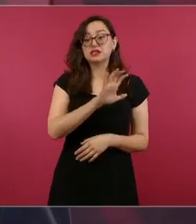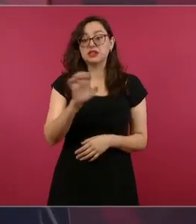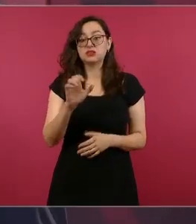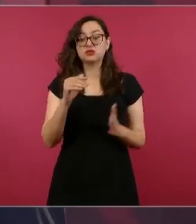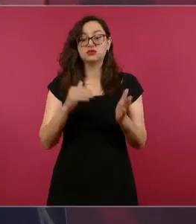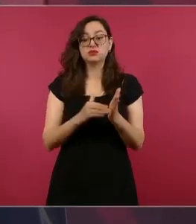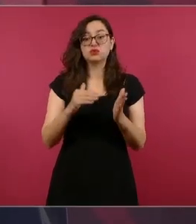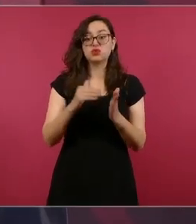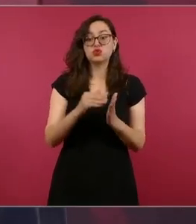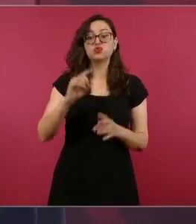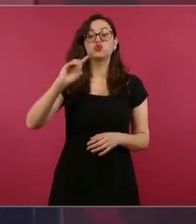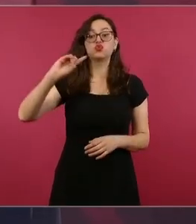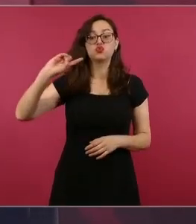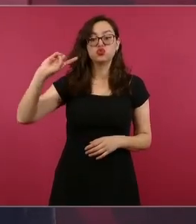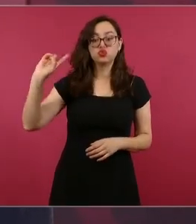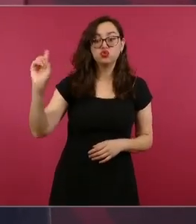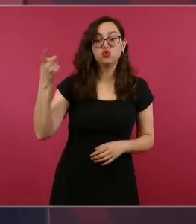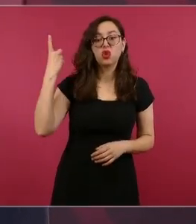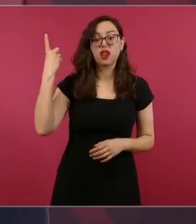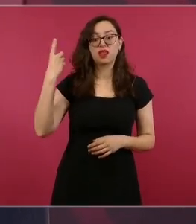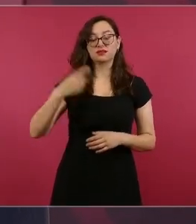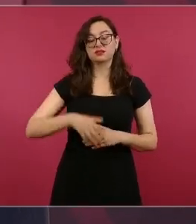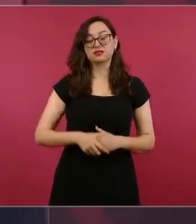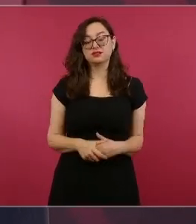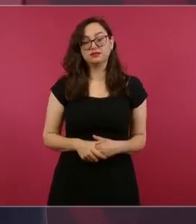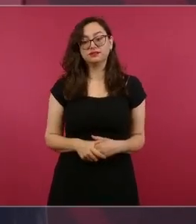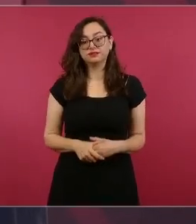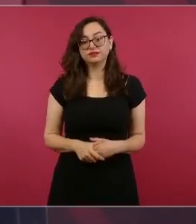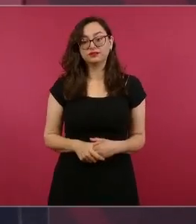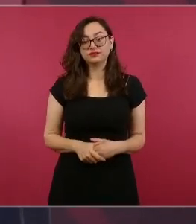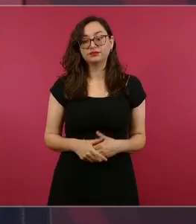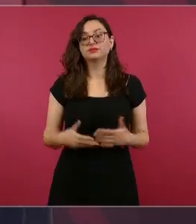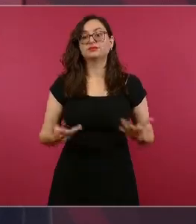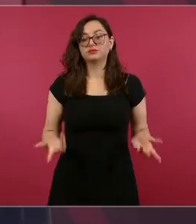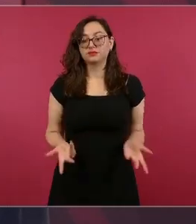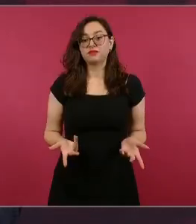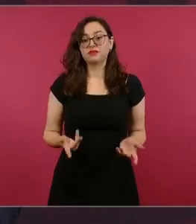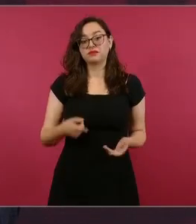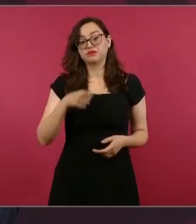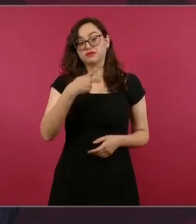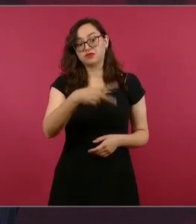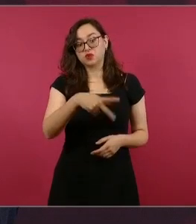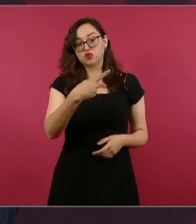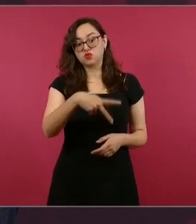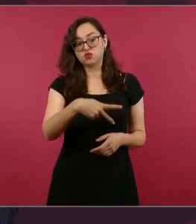2,500 millones de dólares. Y también al pobre señor ya lo desenterraron.